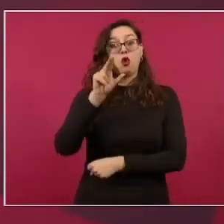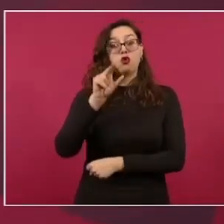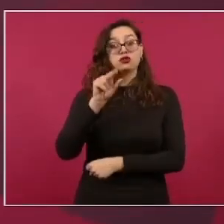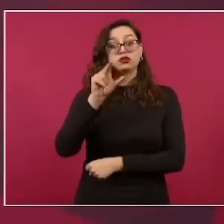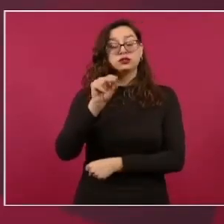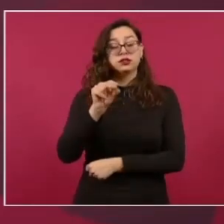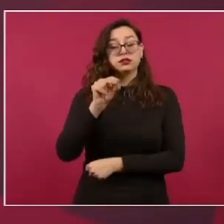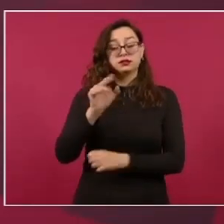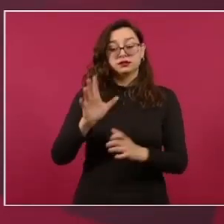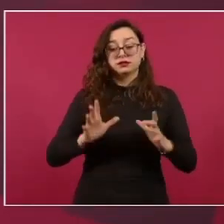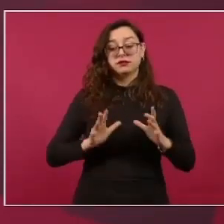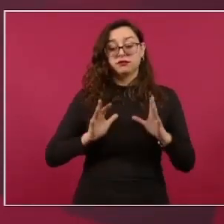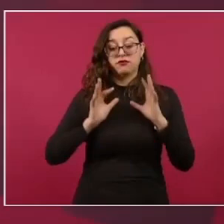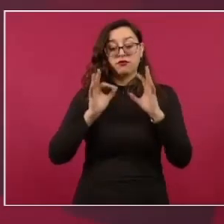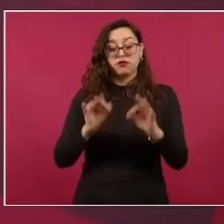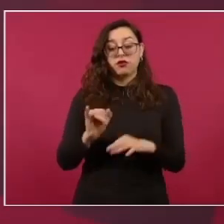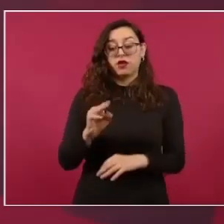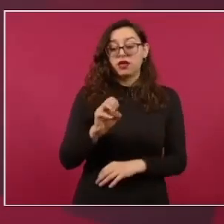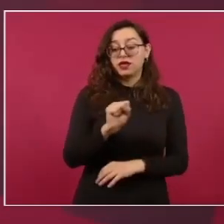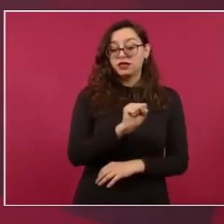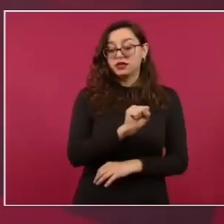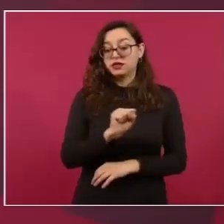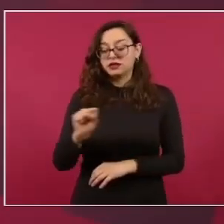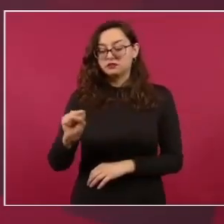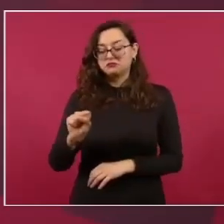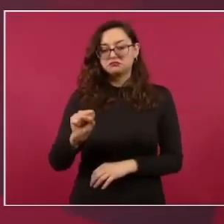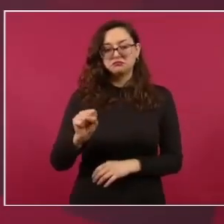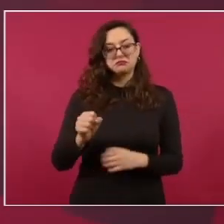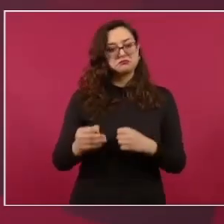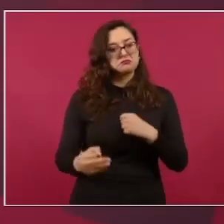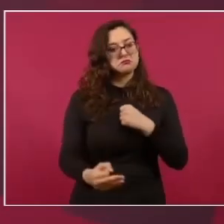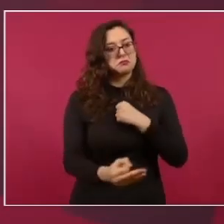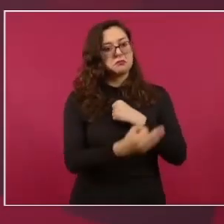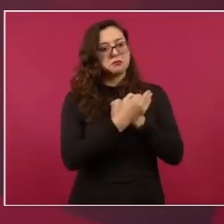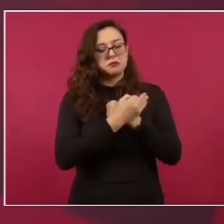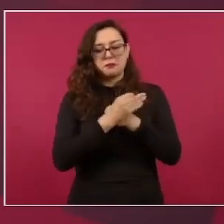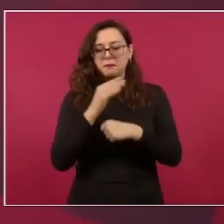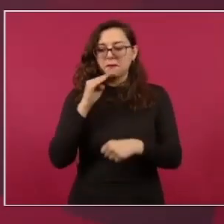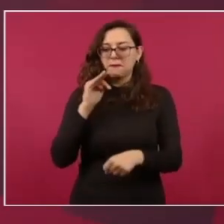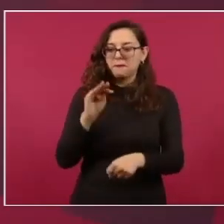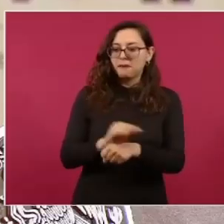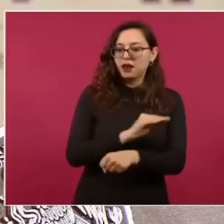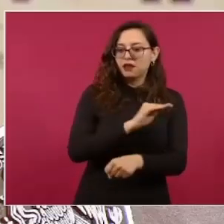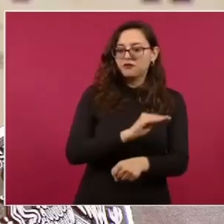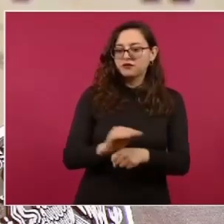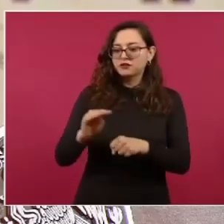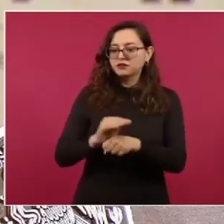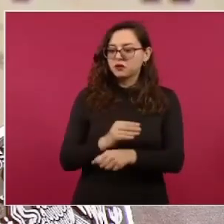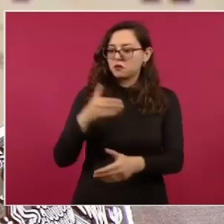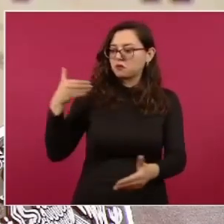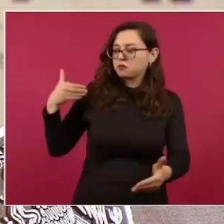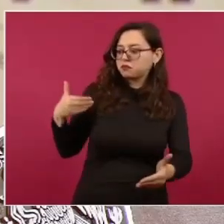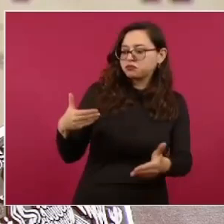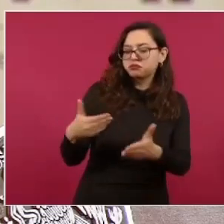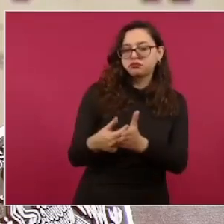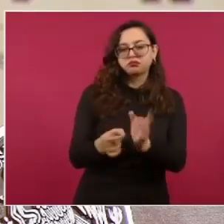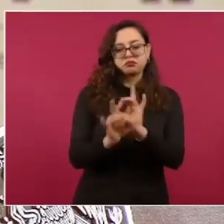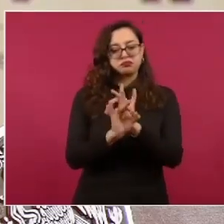y seguridad que ofrece saber que seremos bien atendidos ante cualquier problema de salud.